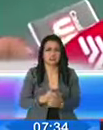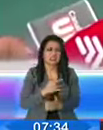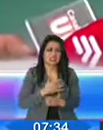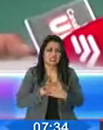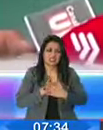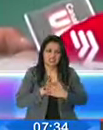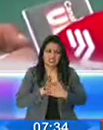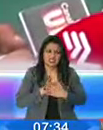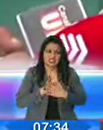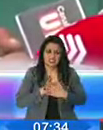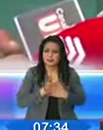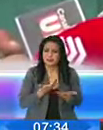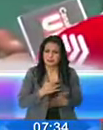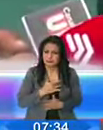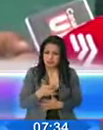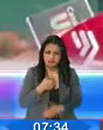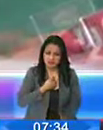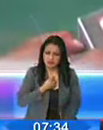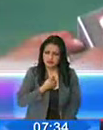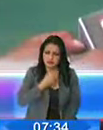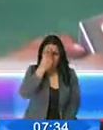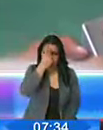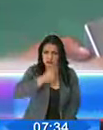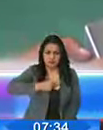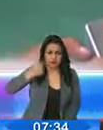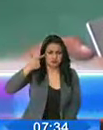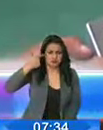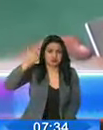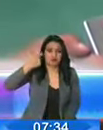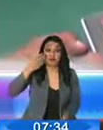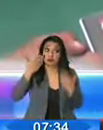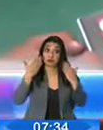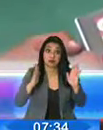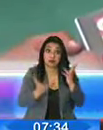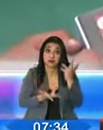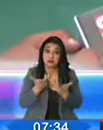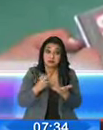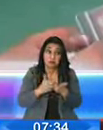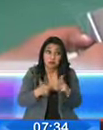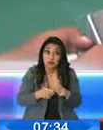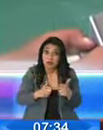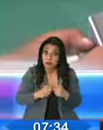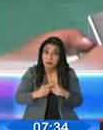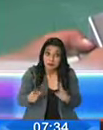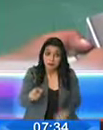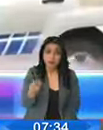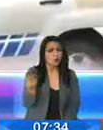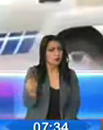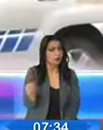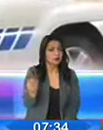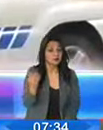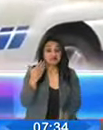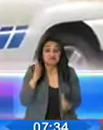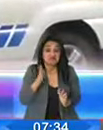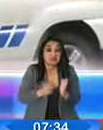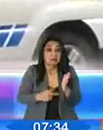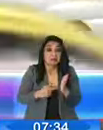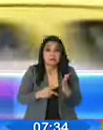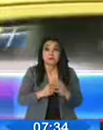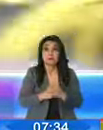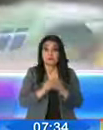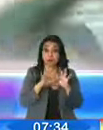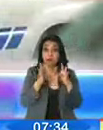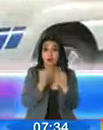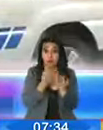haya eliminado. Aquí no debe haber que haya muchachos, ¿no? ¿Qué habrá pasado? Familiares llegaron al lugar